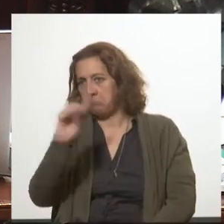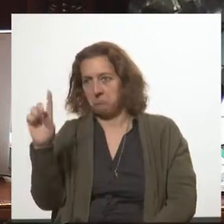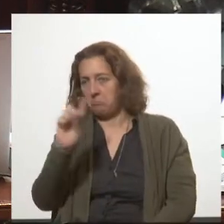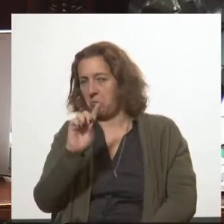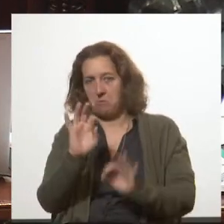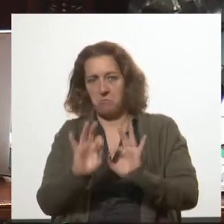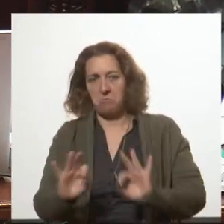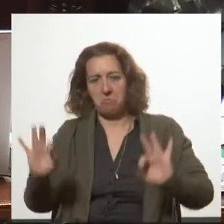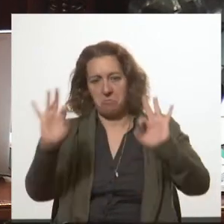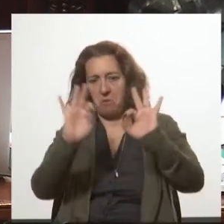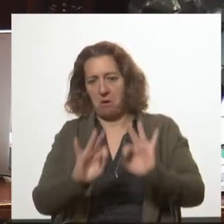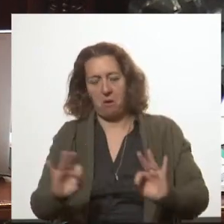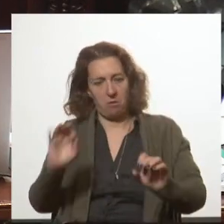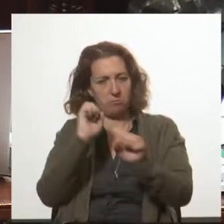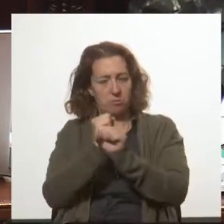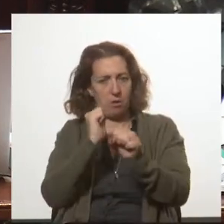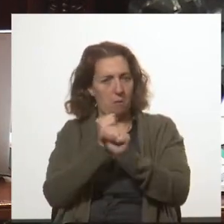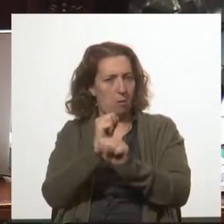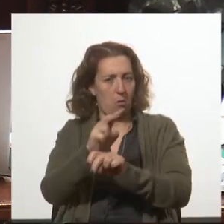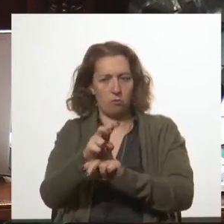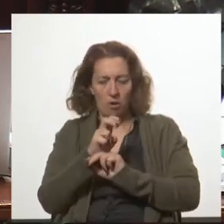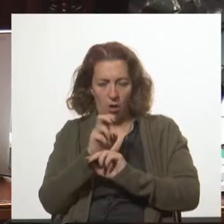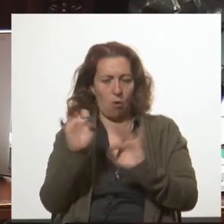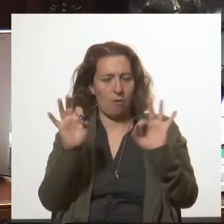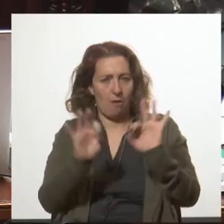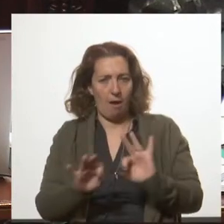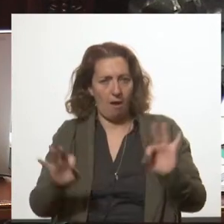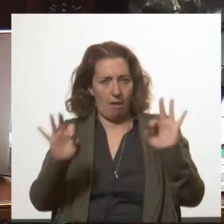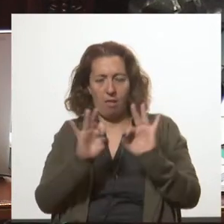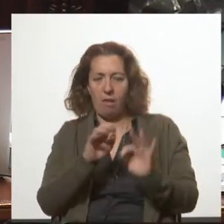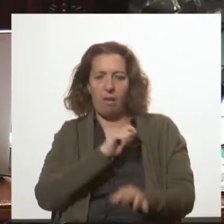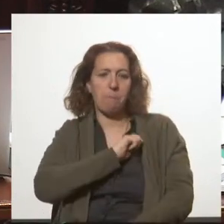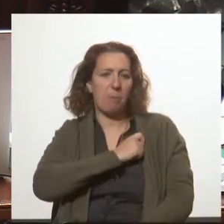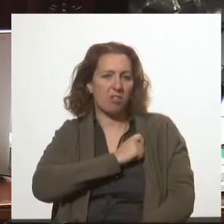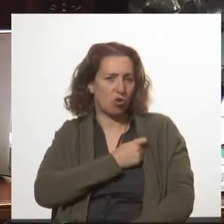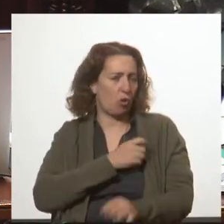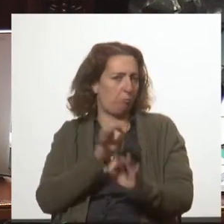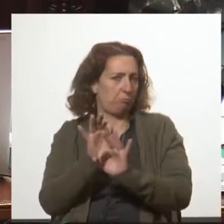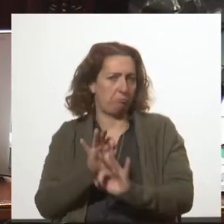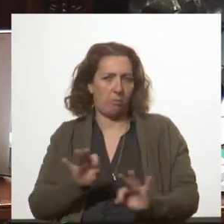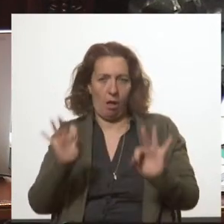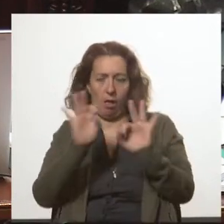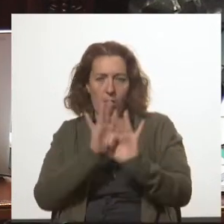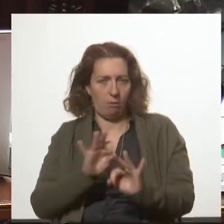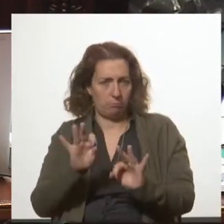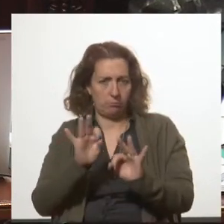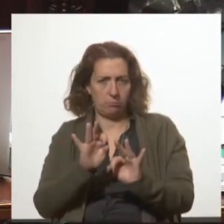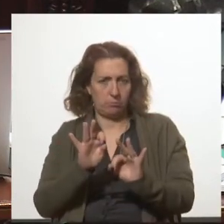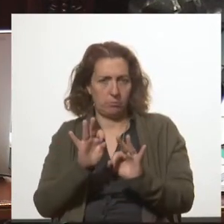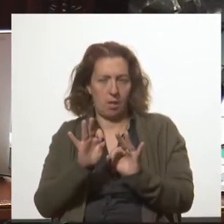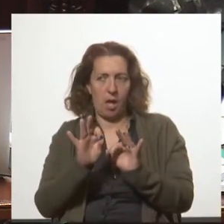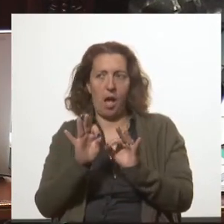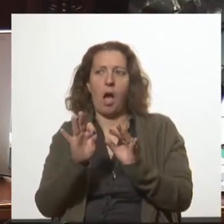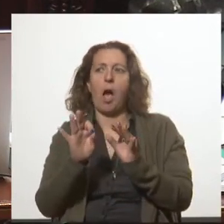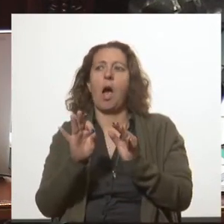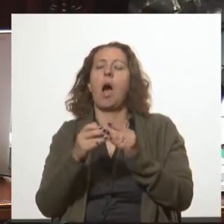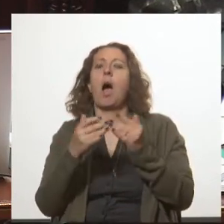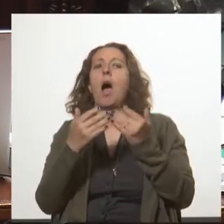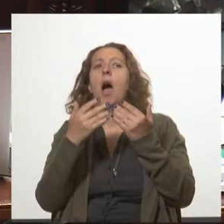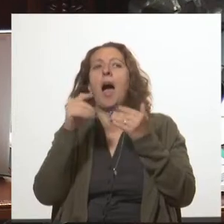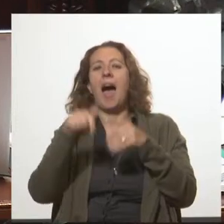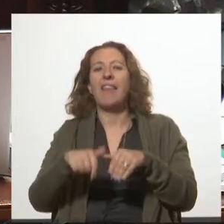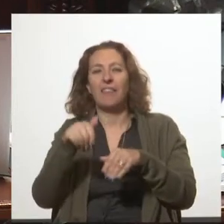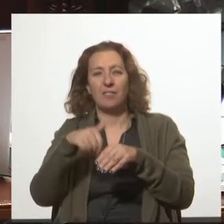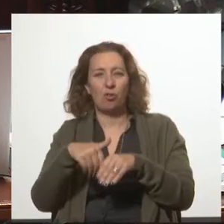ningún tipo de trabajo de contralor o de inspección de la auditoría interna propia de antel que es el